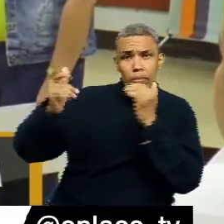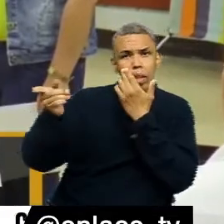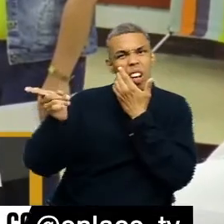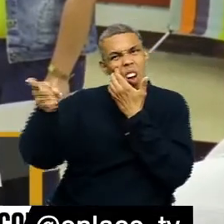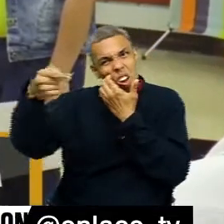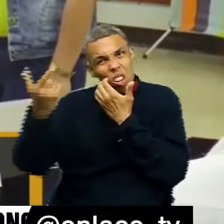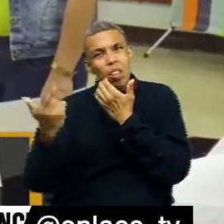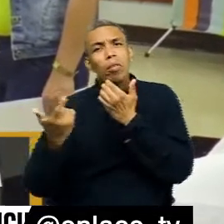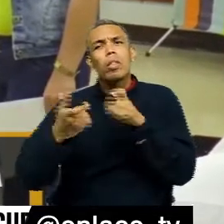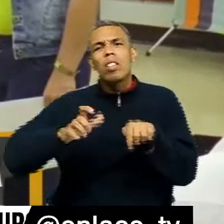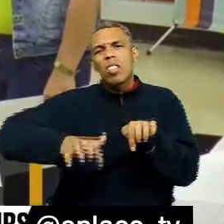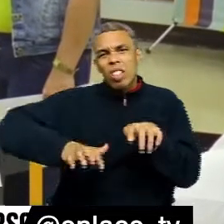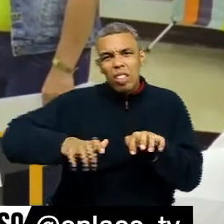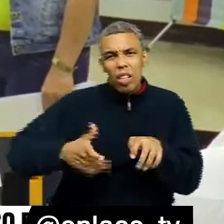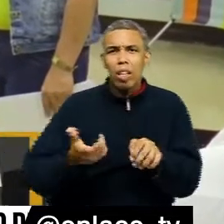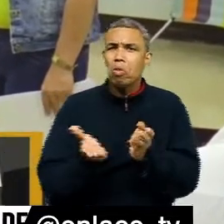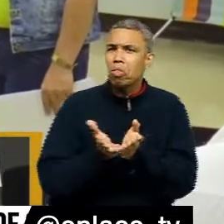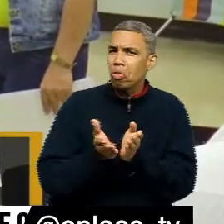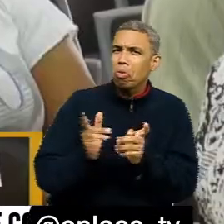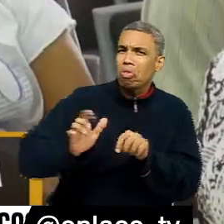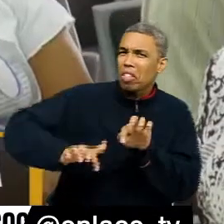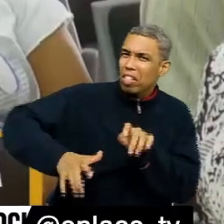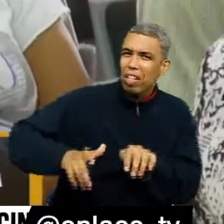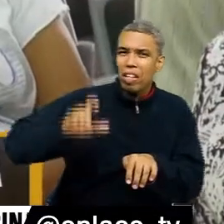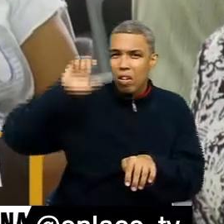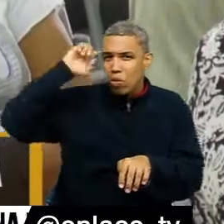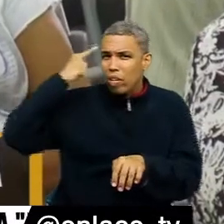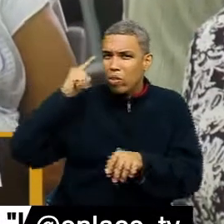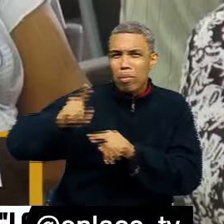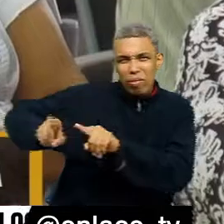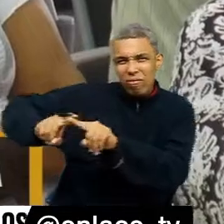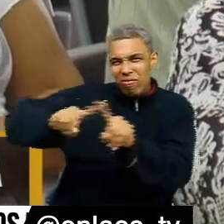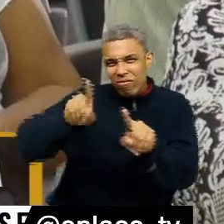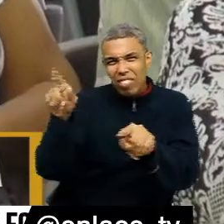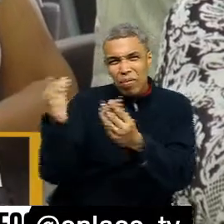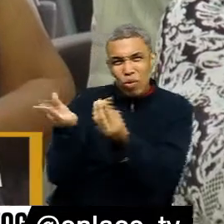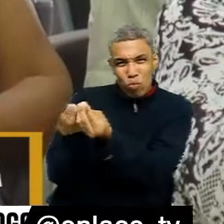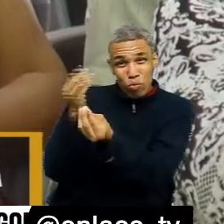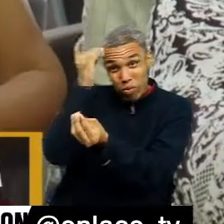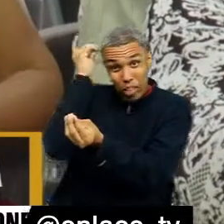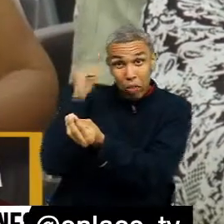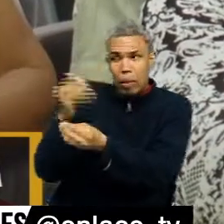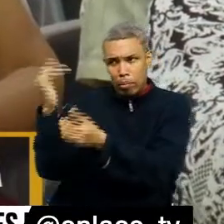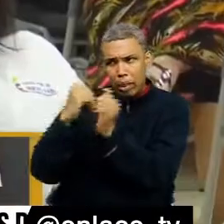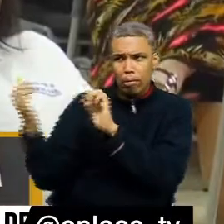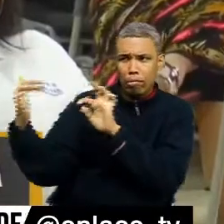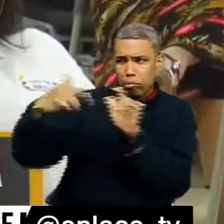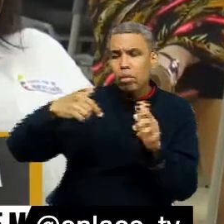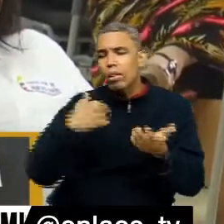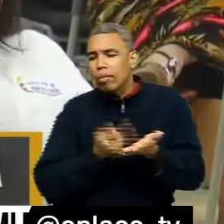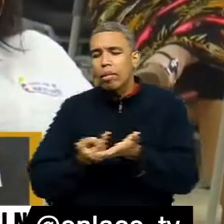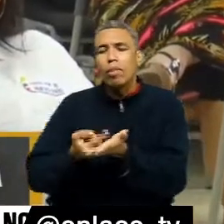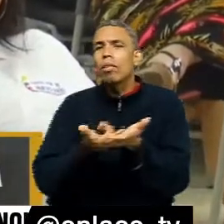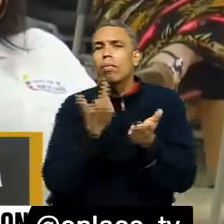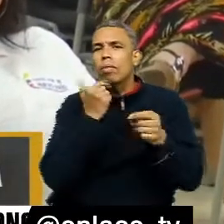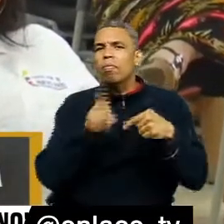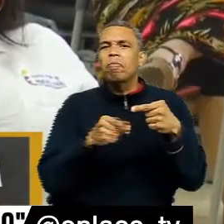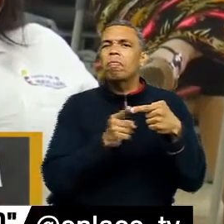que es se lleva a cabo del mejoramiento de vivienda, que es uno, el tema de salud y todo lo que tiene que